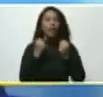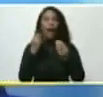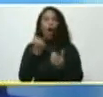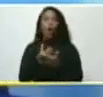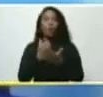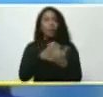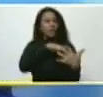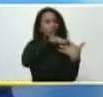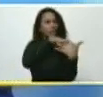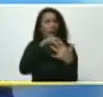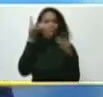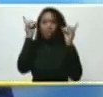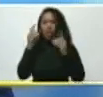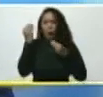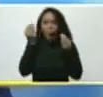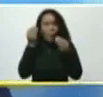guerra.